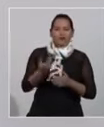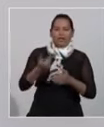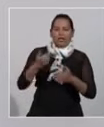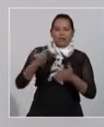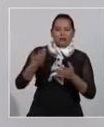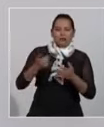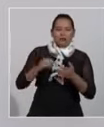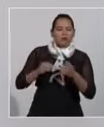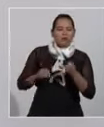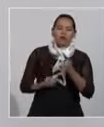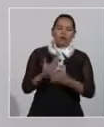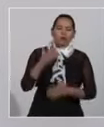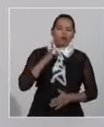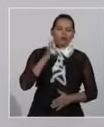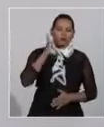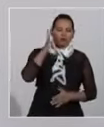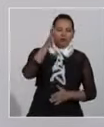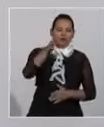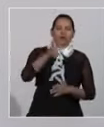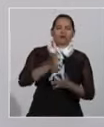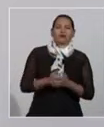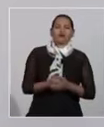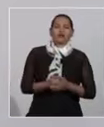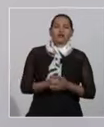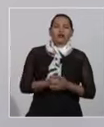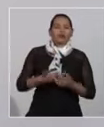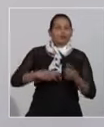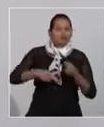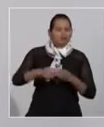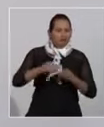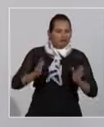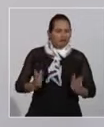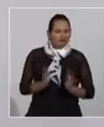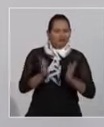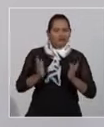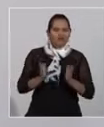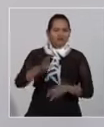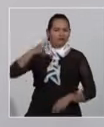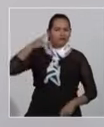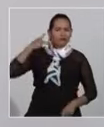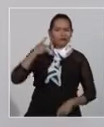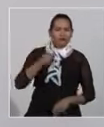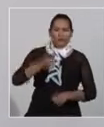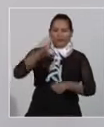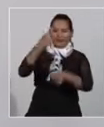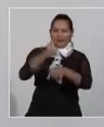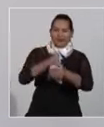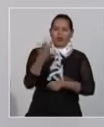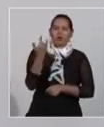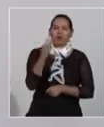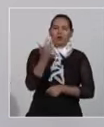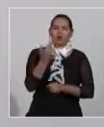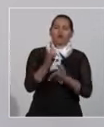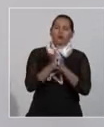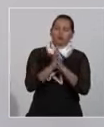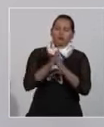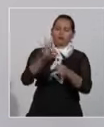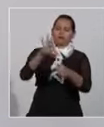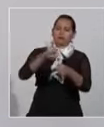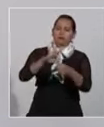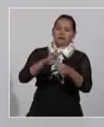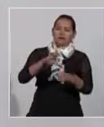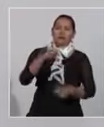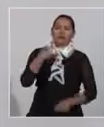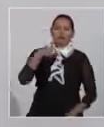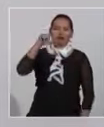vida de los poblanos, que realmente impulsemos a Puebla. Este primero de julio les pido votar por Enrique Doher,